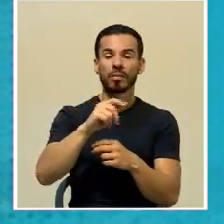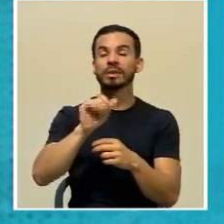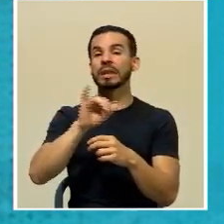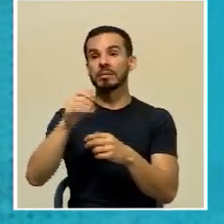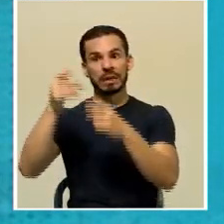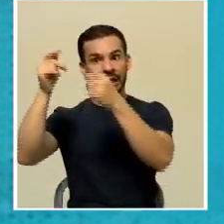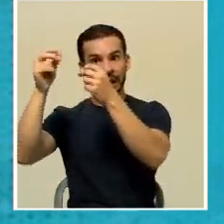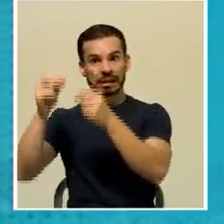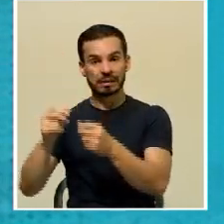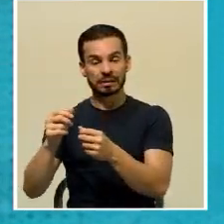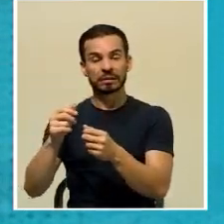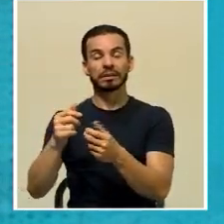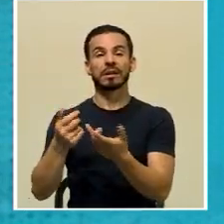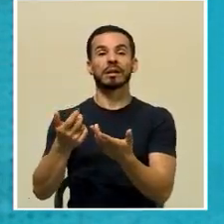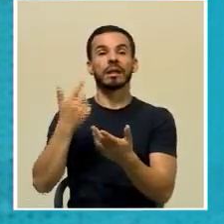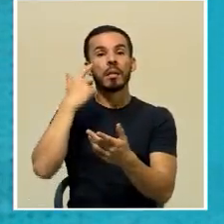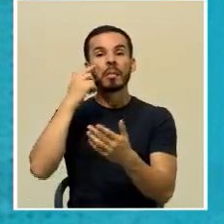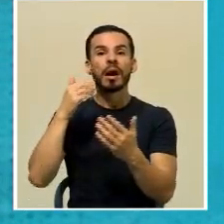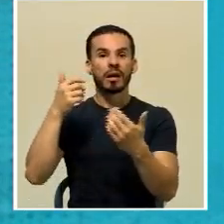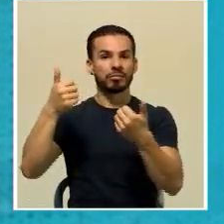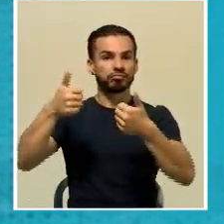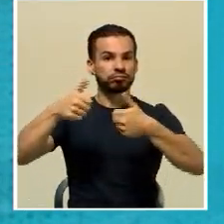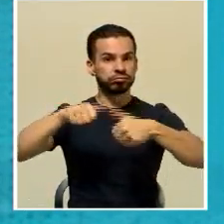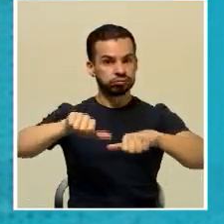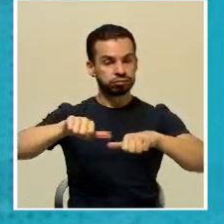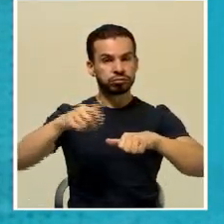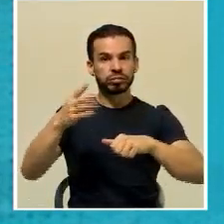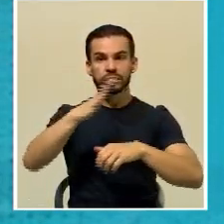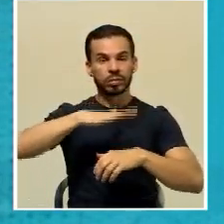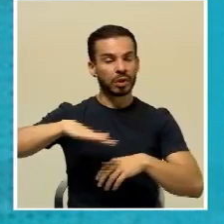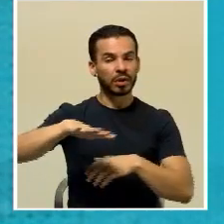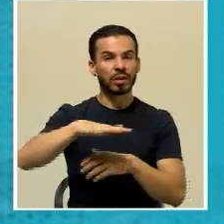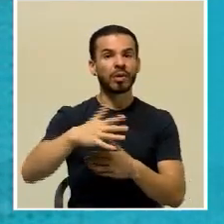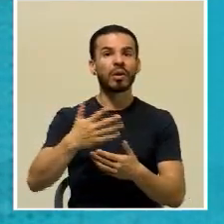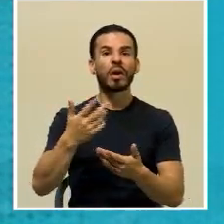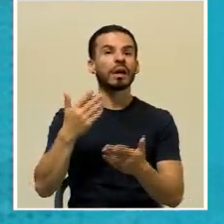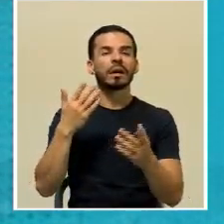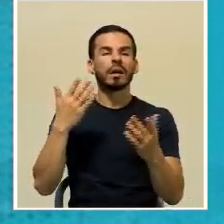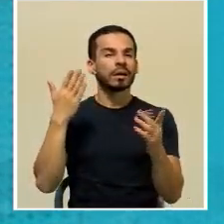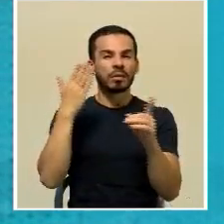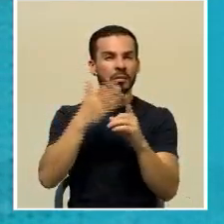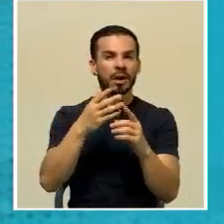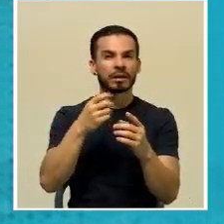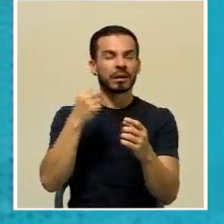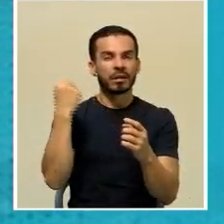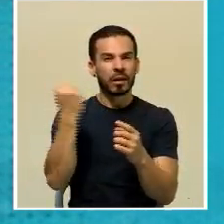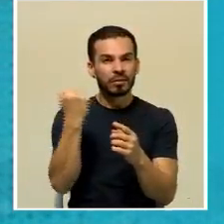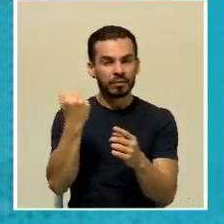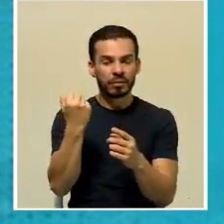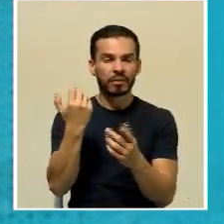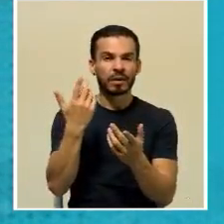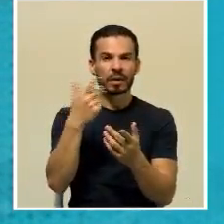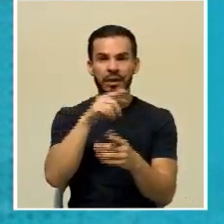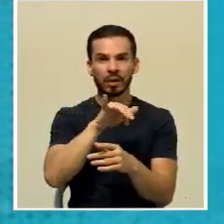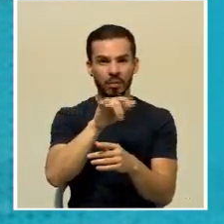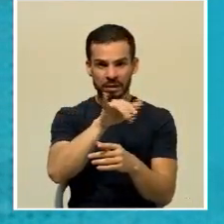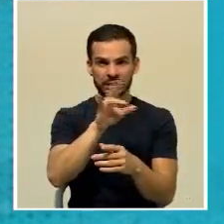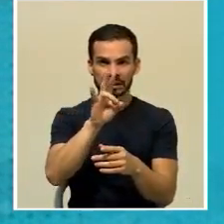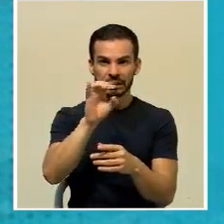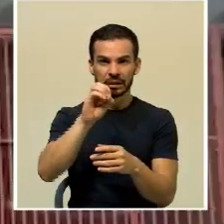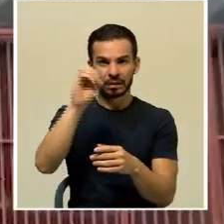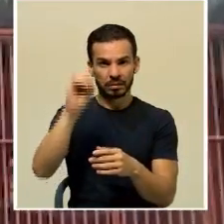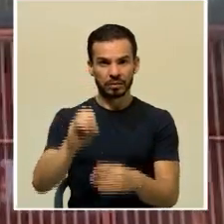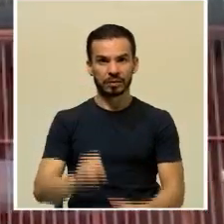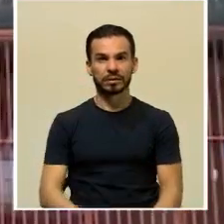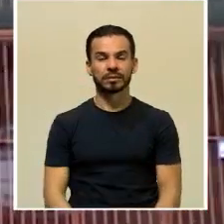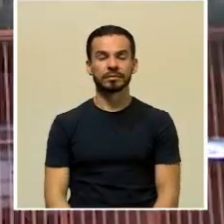de Hacienda para llegar a un acuerdo que no impacte de manera tan severa como ese